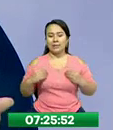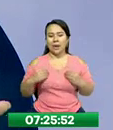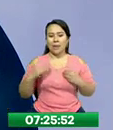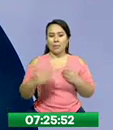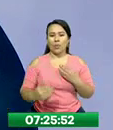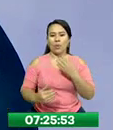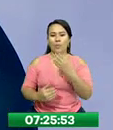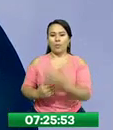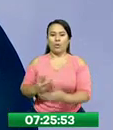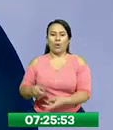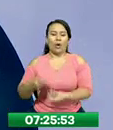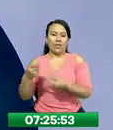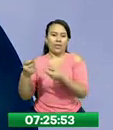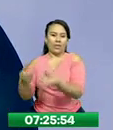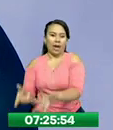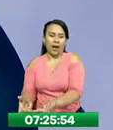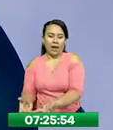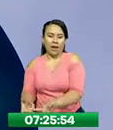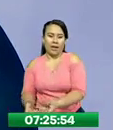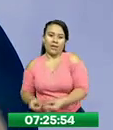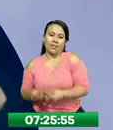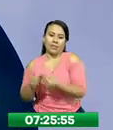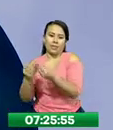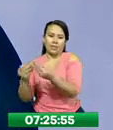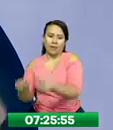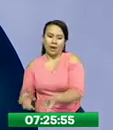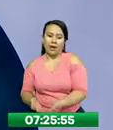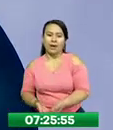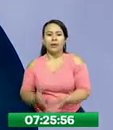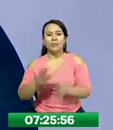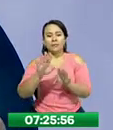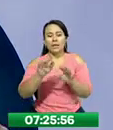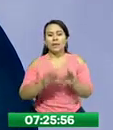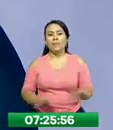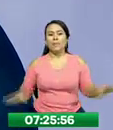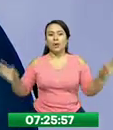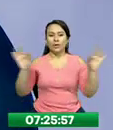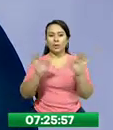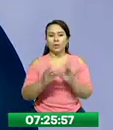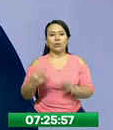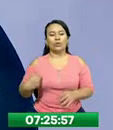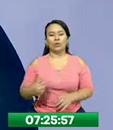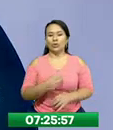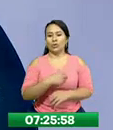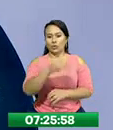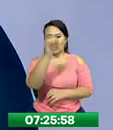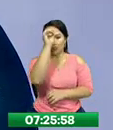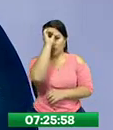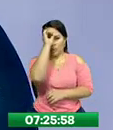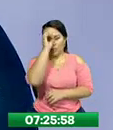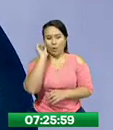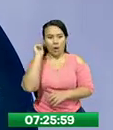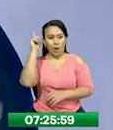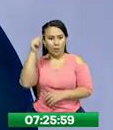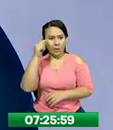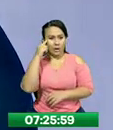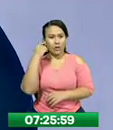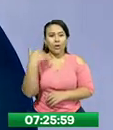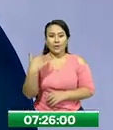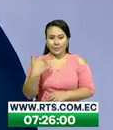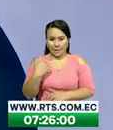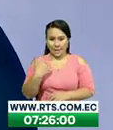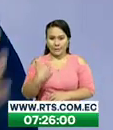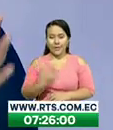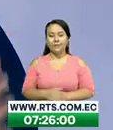paso de entregar la concesión. Aquí es lo importante, no sabemos exactamente, el Estado tiene